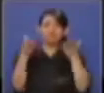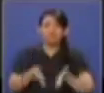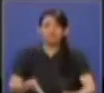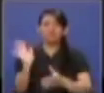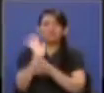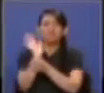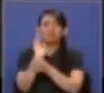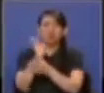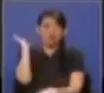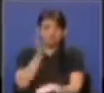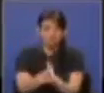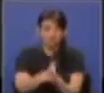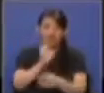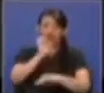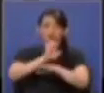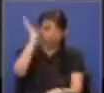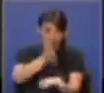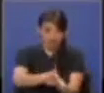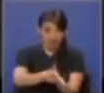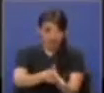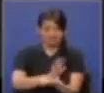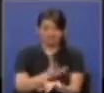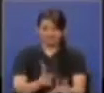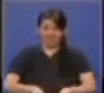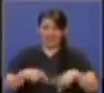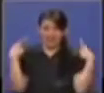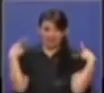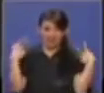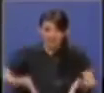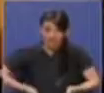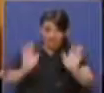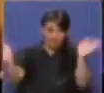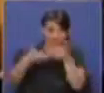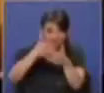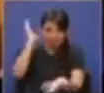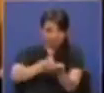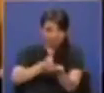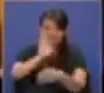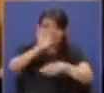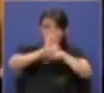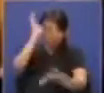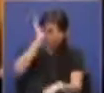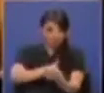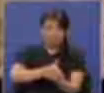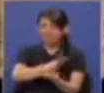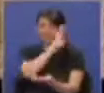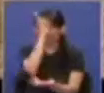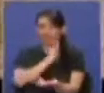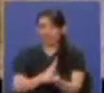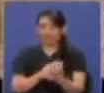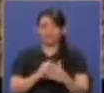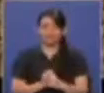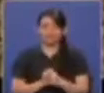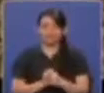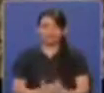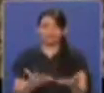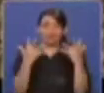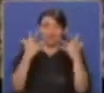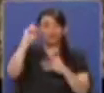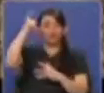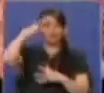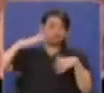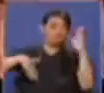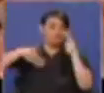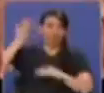Chinchipe no para, Ecuador no para, las vías no se cierran, el Ecuador no se detiene. Obras del gobierno que más ha